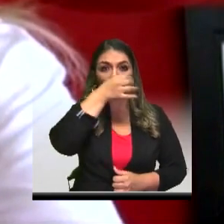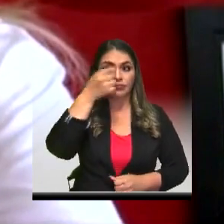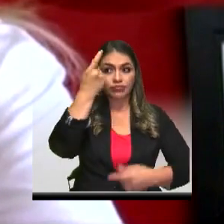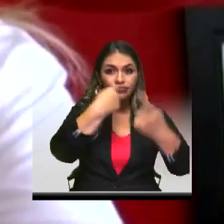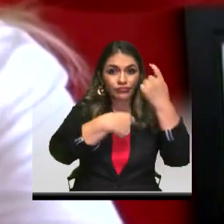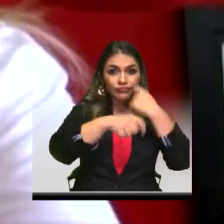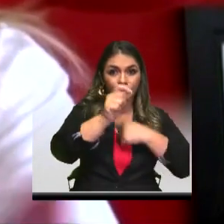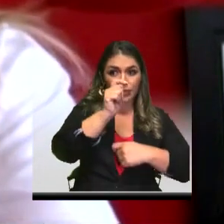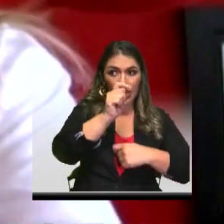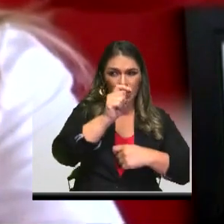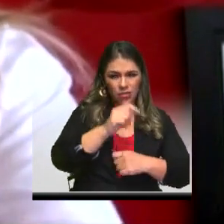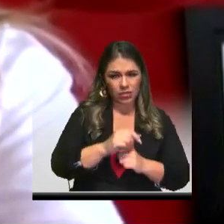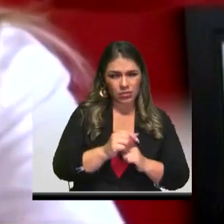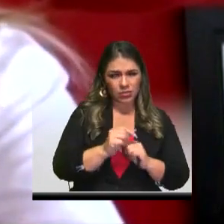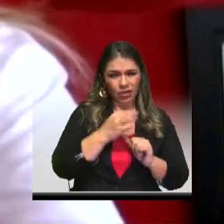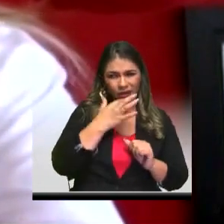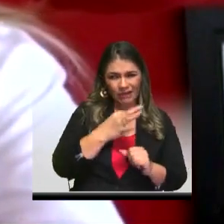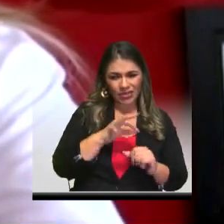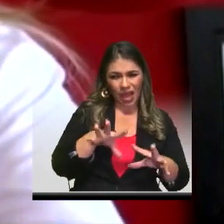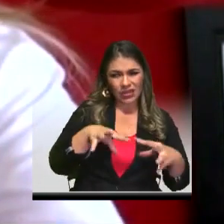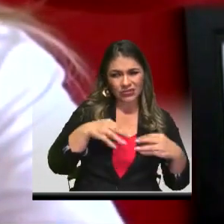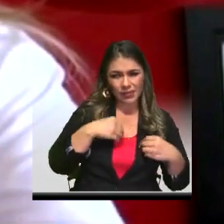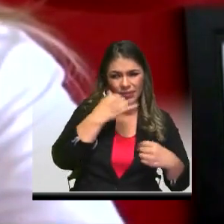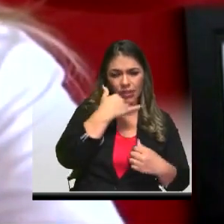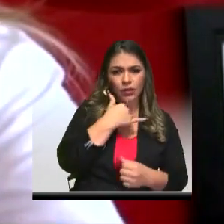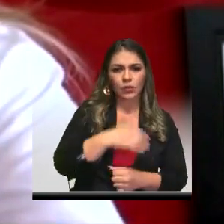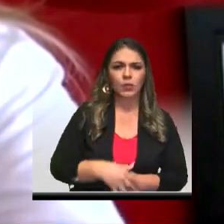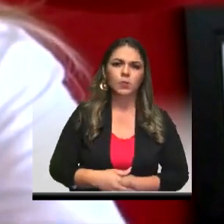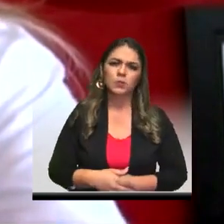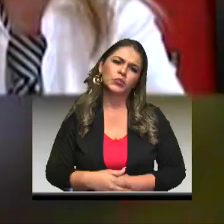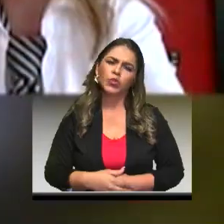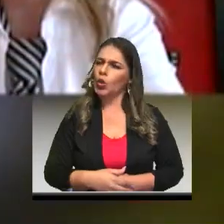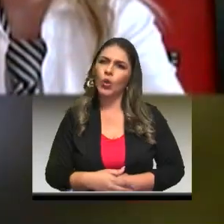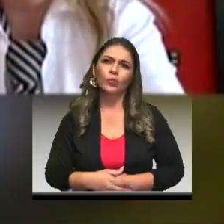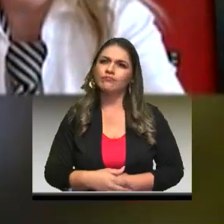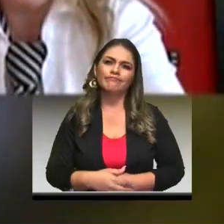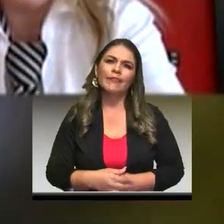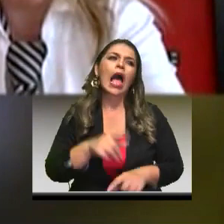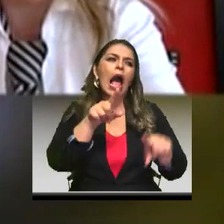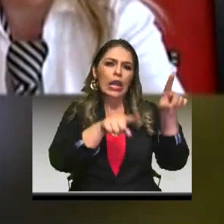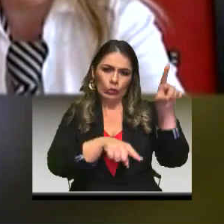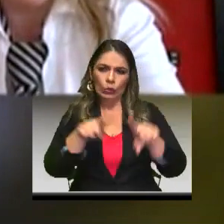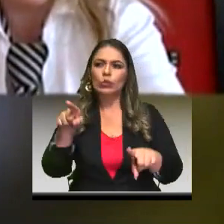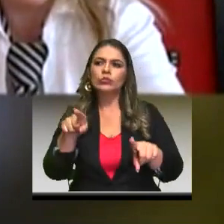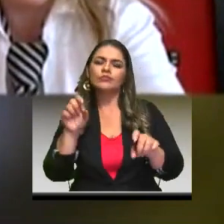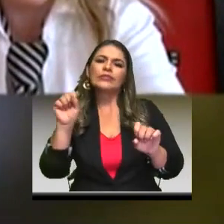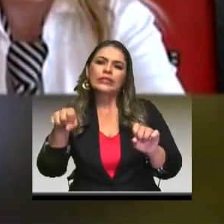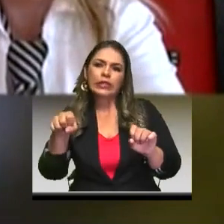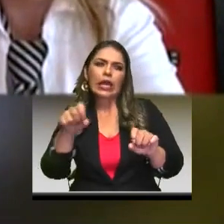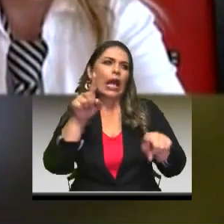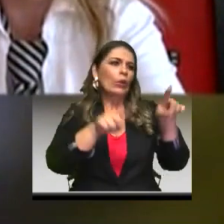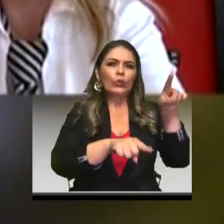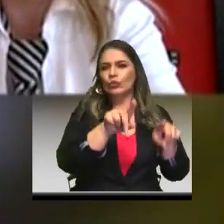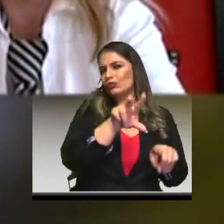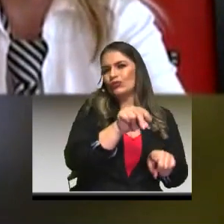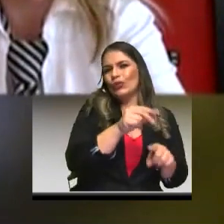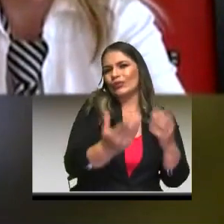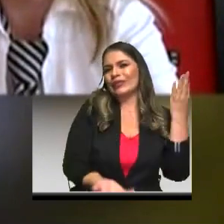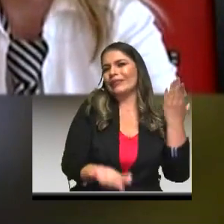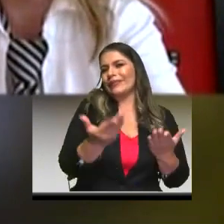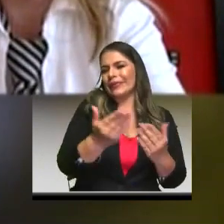su caso, o algunos otros narcotraficantes con los que yo trabajé, sí muestran un